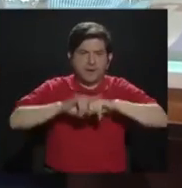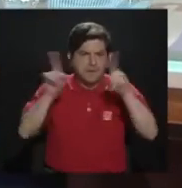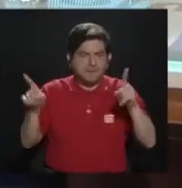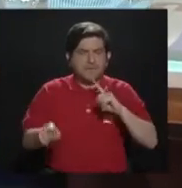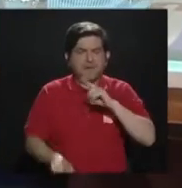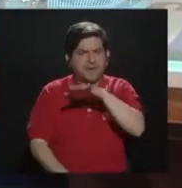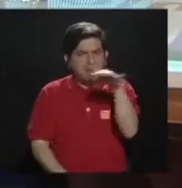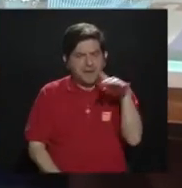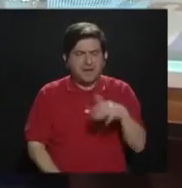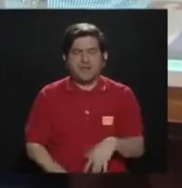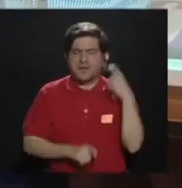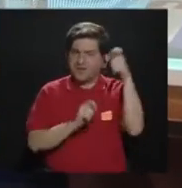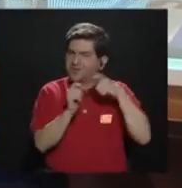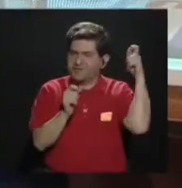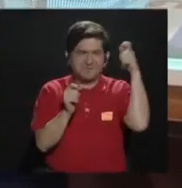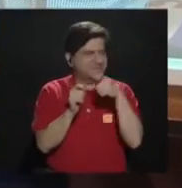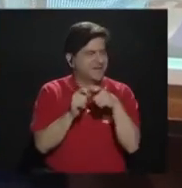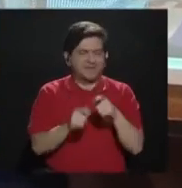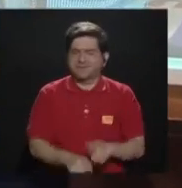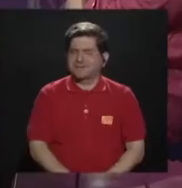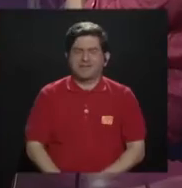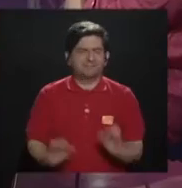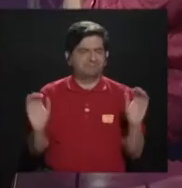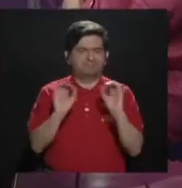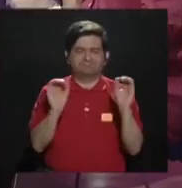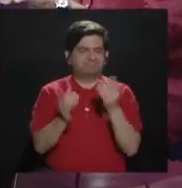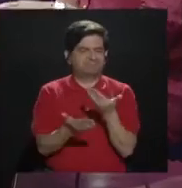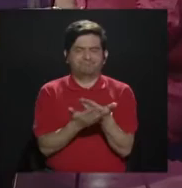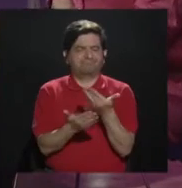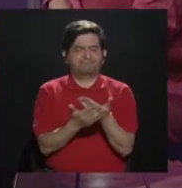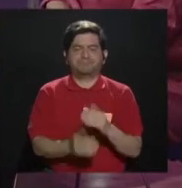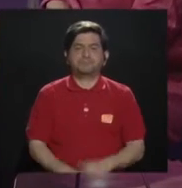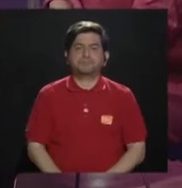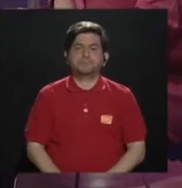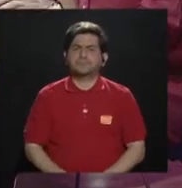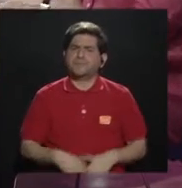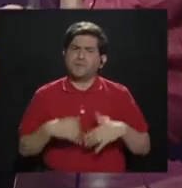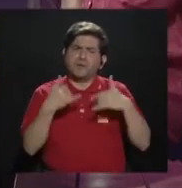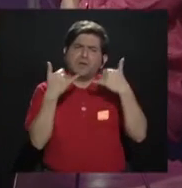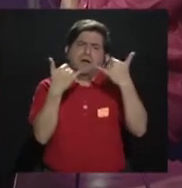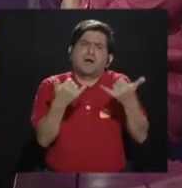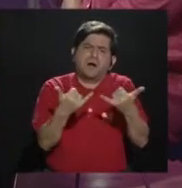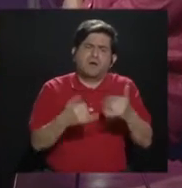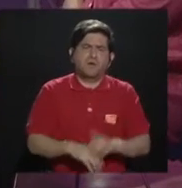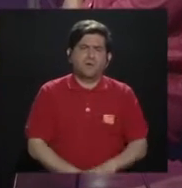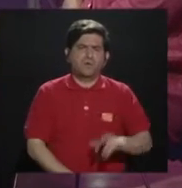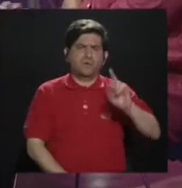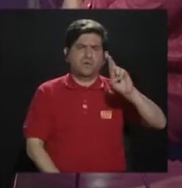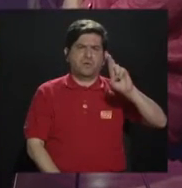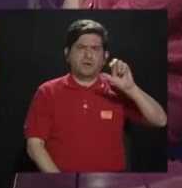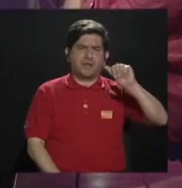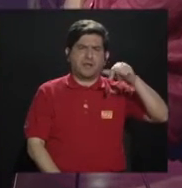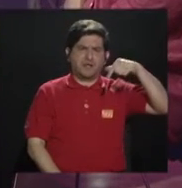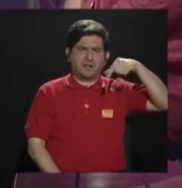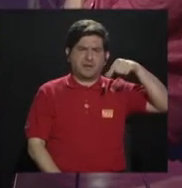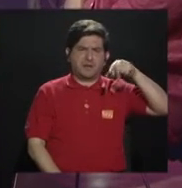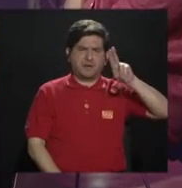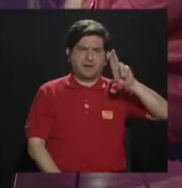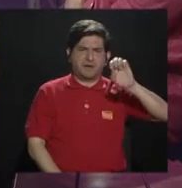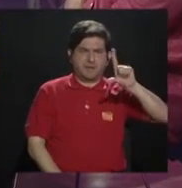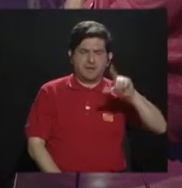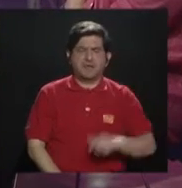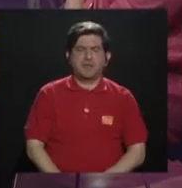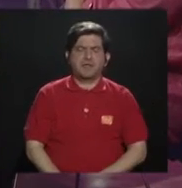la realidad y en lo concreto no lo hemos podido evidenciar. Claro, ahora, Raquel, una de las propuestas